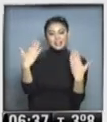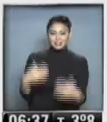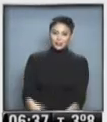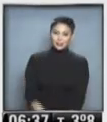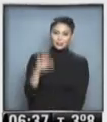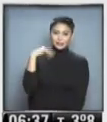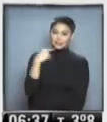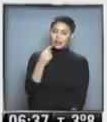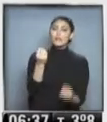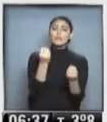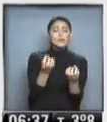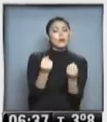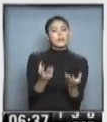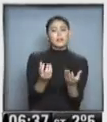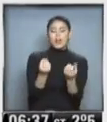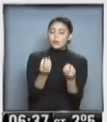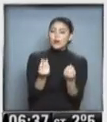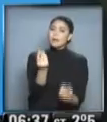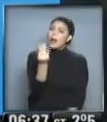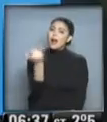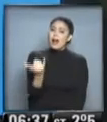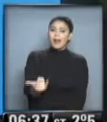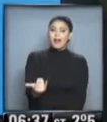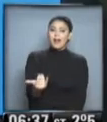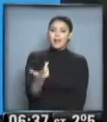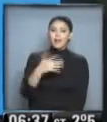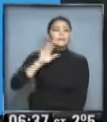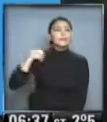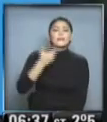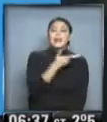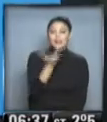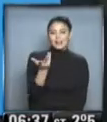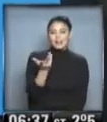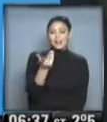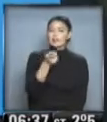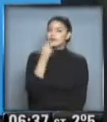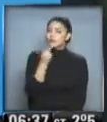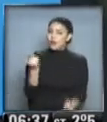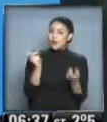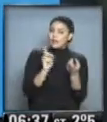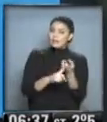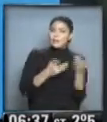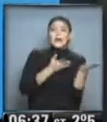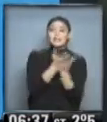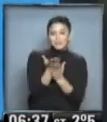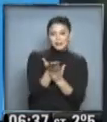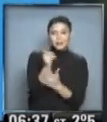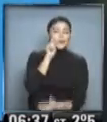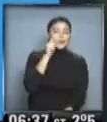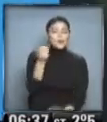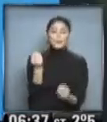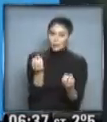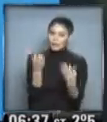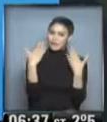hermosos, eso es, muy bien, darle valor, ¿eh? Valor ante toda la sociedad. Nos casamos y es para toda la vida. Muy